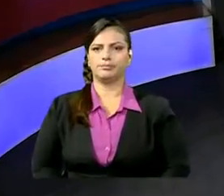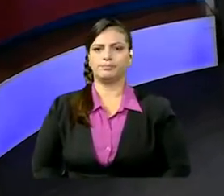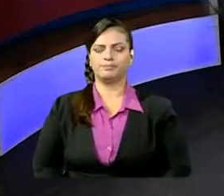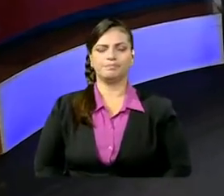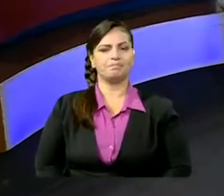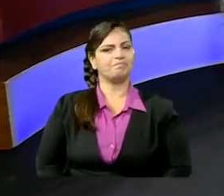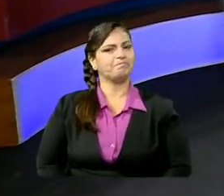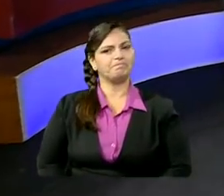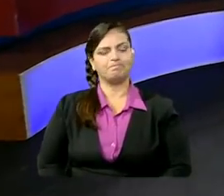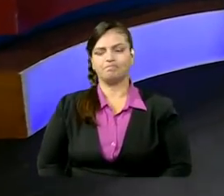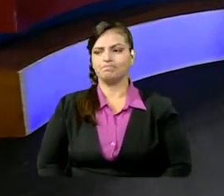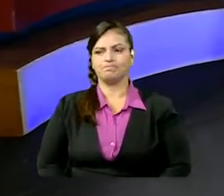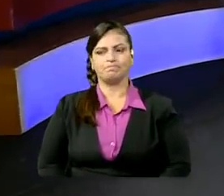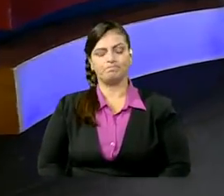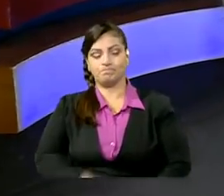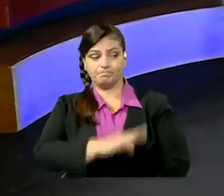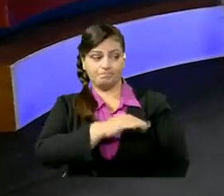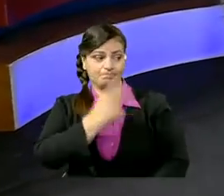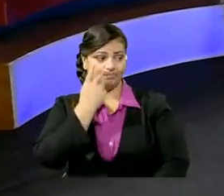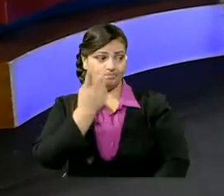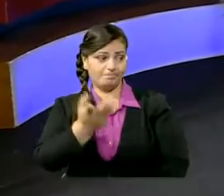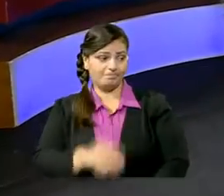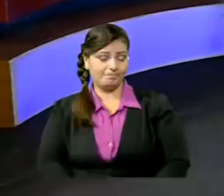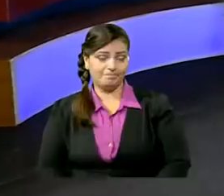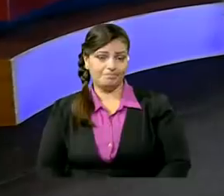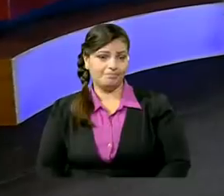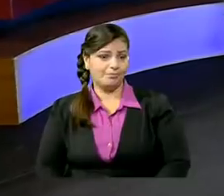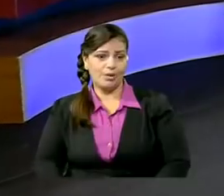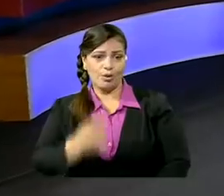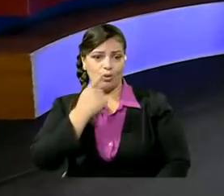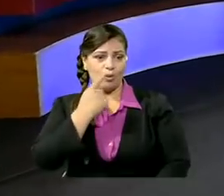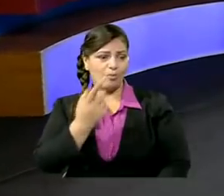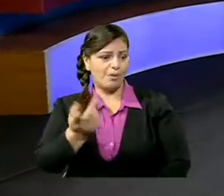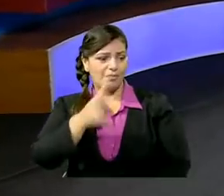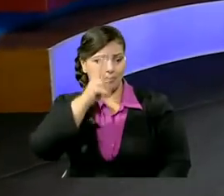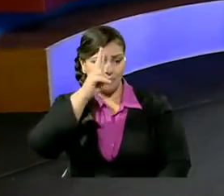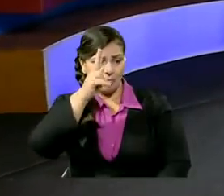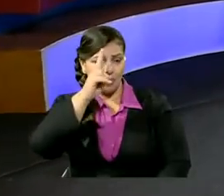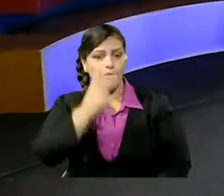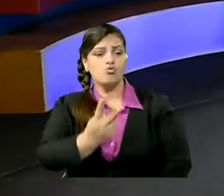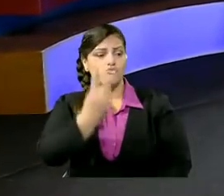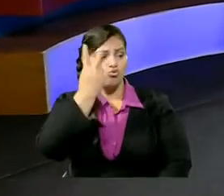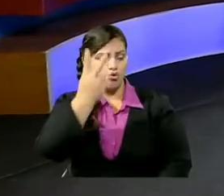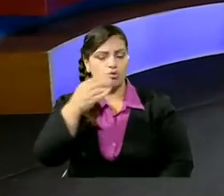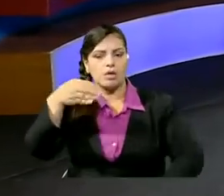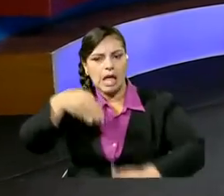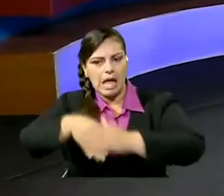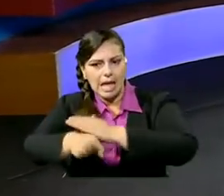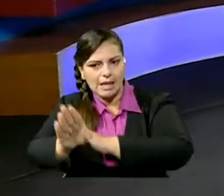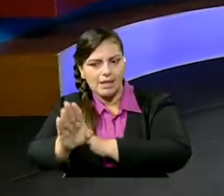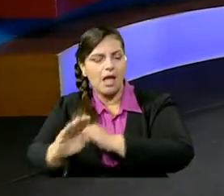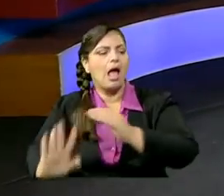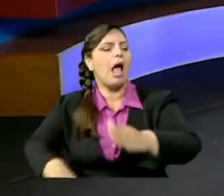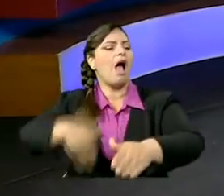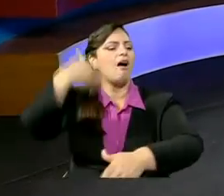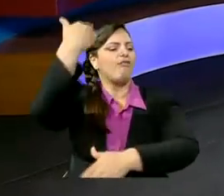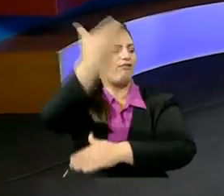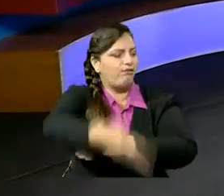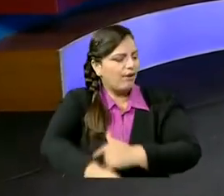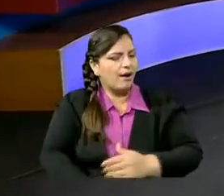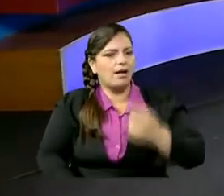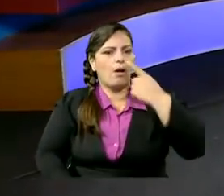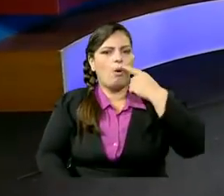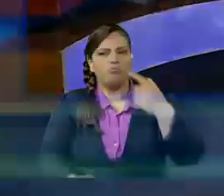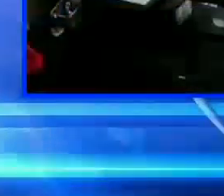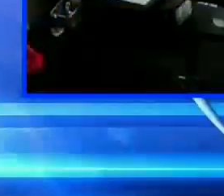Increíble, ¿verdad? ¿Te diste cuenta cómo operan, cómo entran? Claro, están en grupo, ¿verdad? Y ahí sí se sienten poderosos, han de decir,